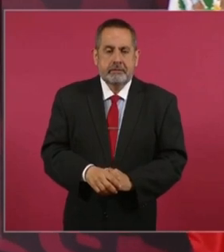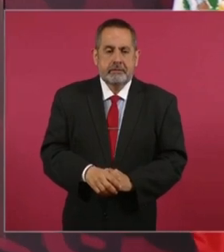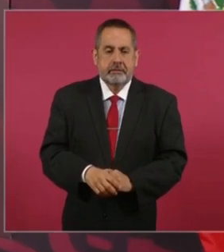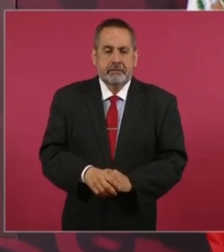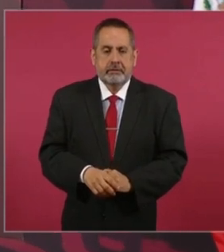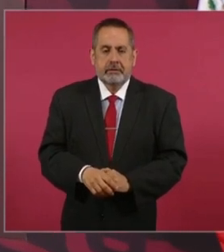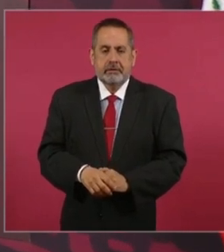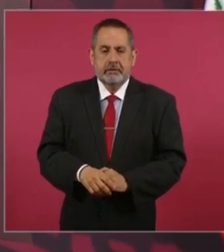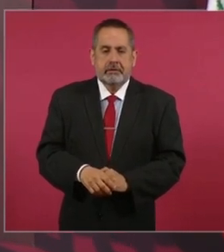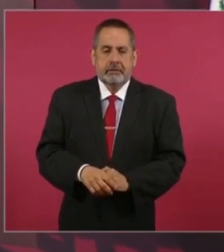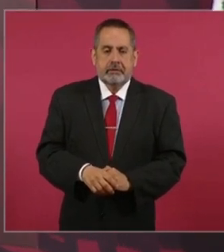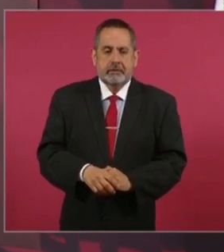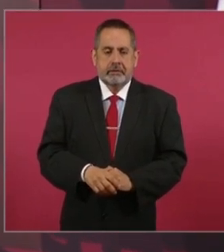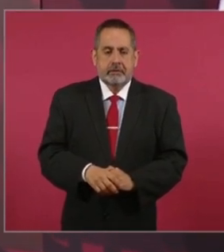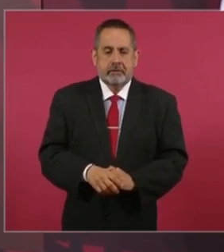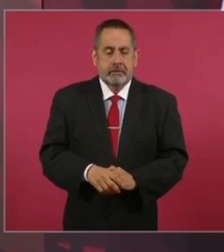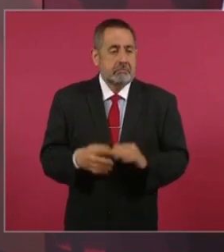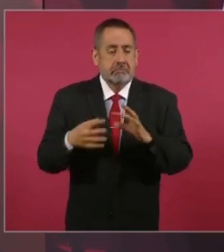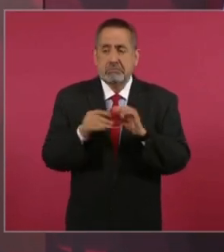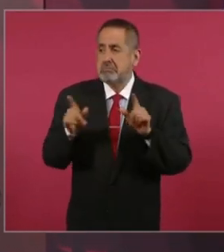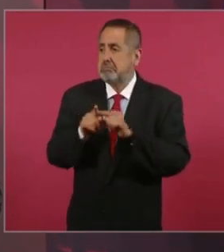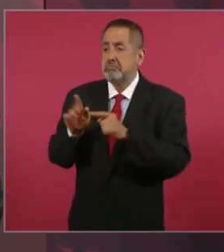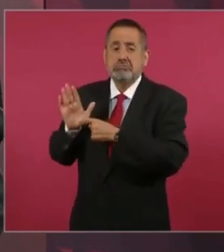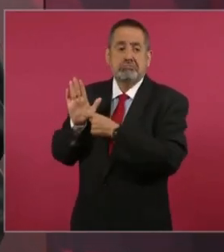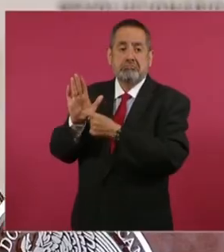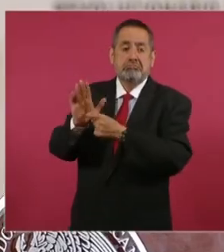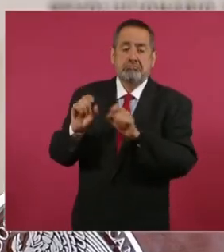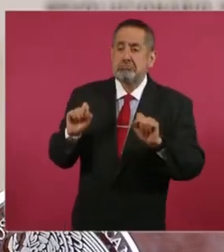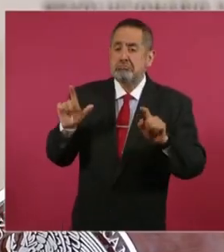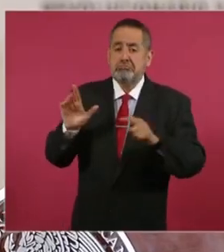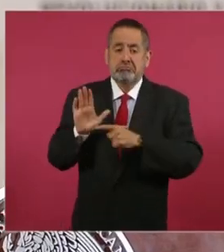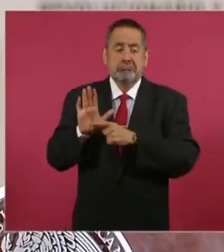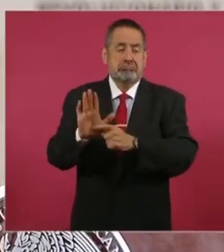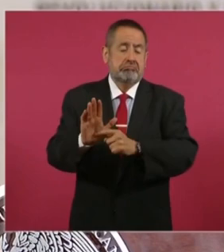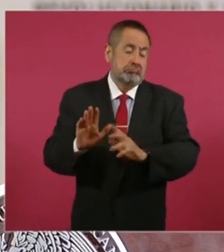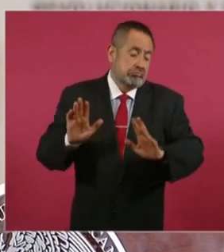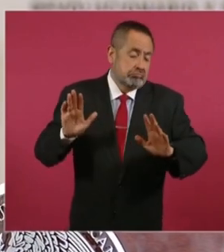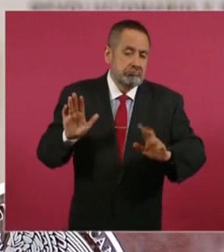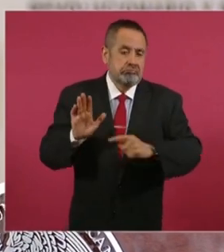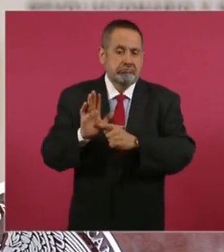nada más pues lo único que puedo es poner eso sí